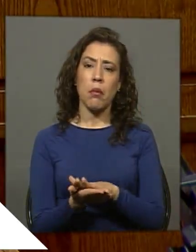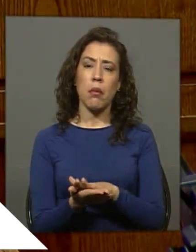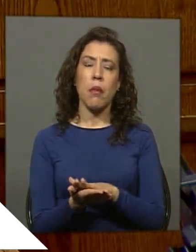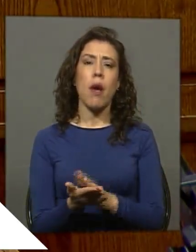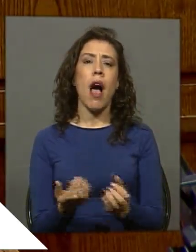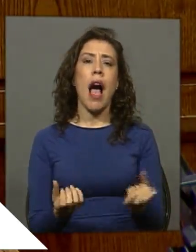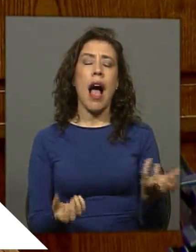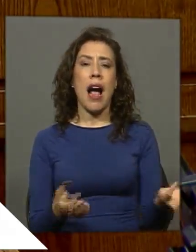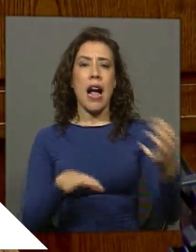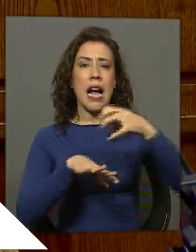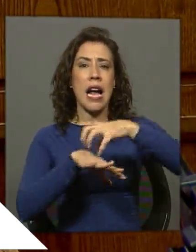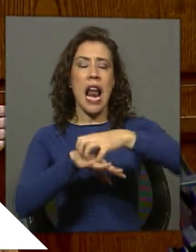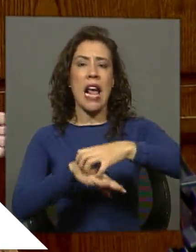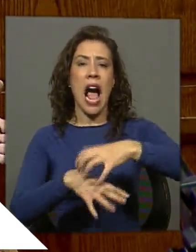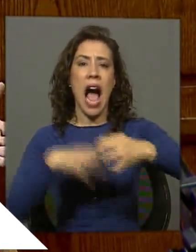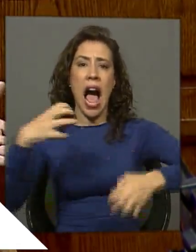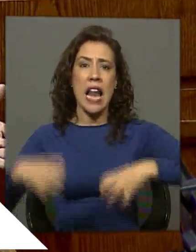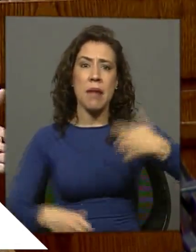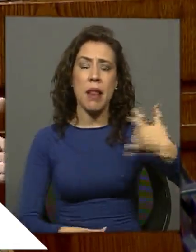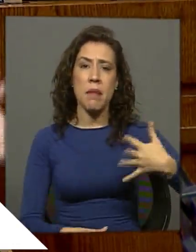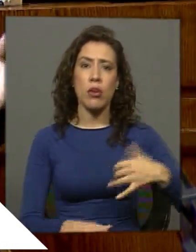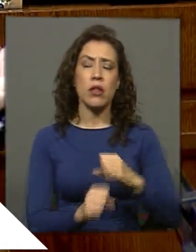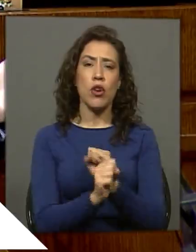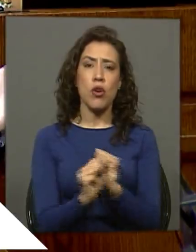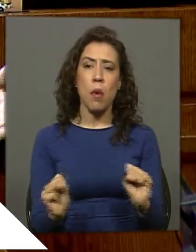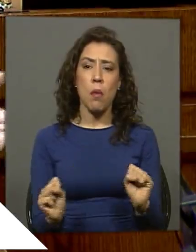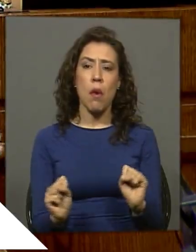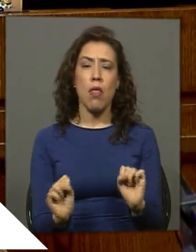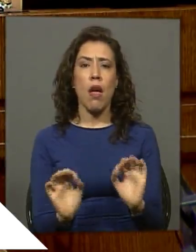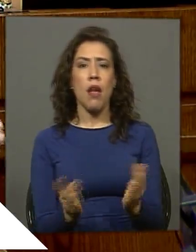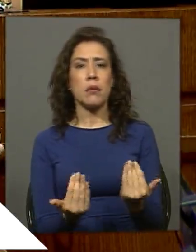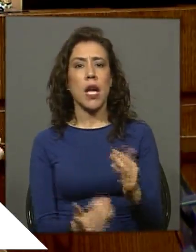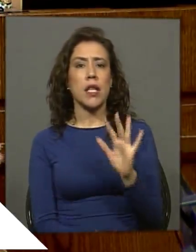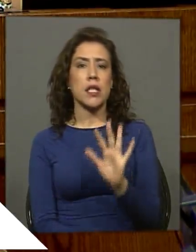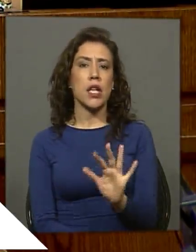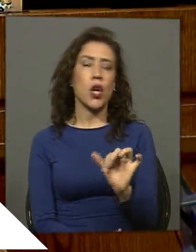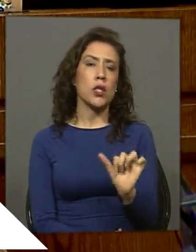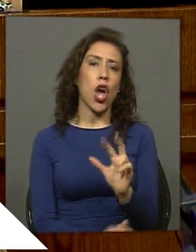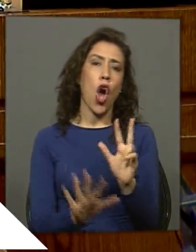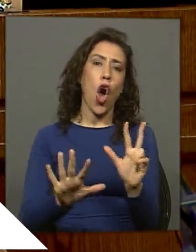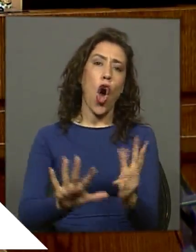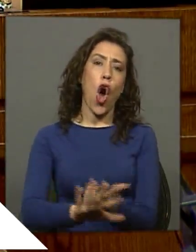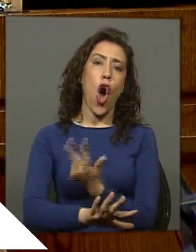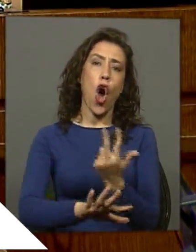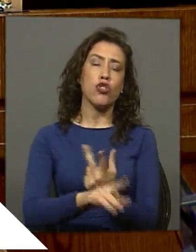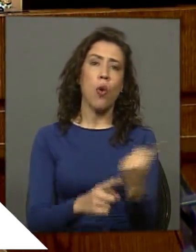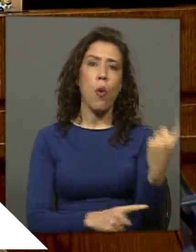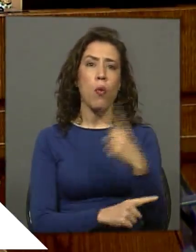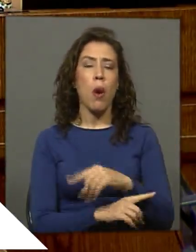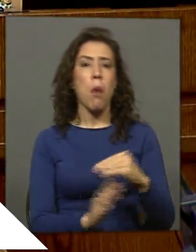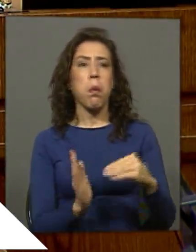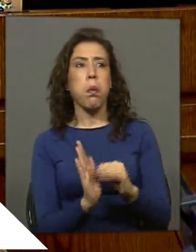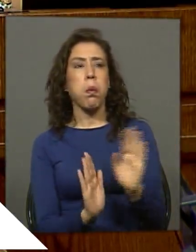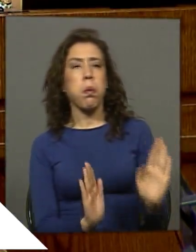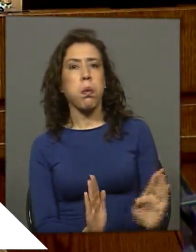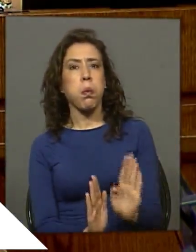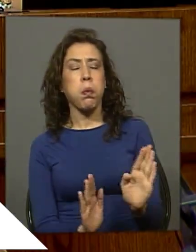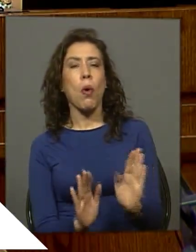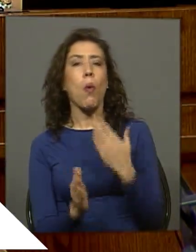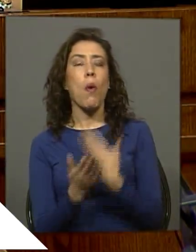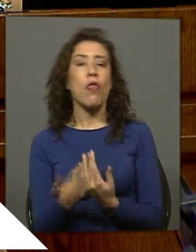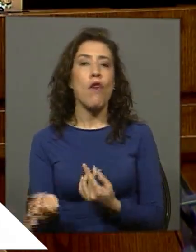animales una carga importante no puede estar a lo mejor cinco, seis, ocho horas o un día parado mientras se reponga el sistema